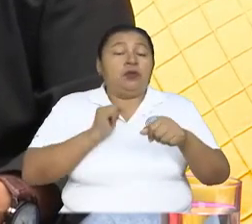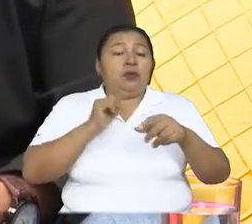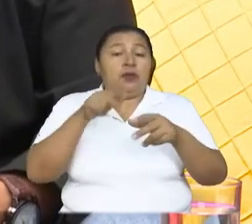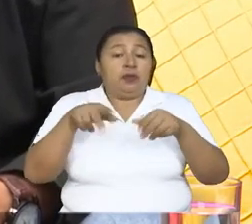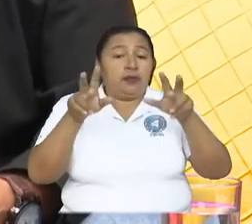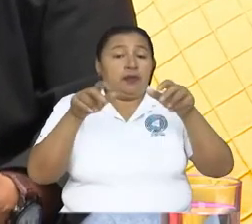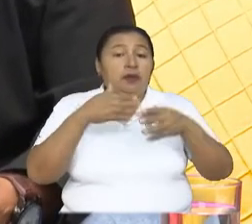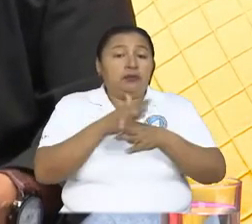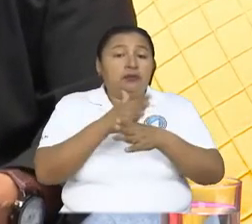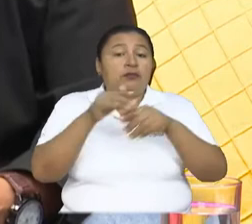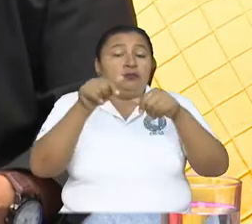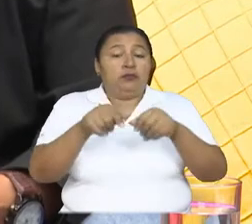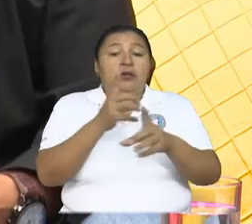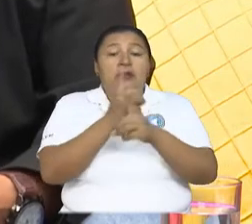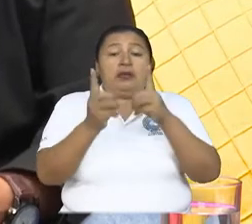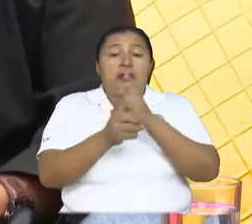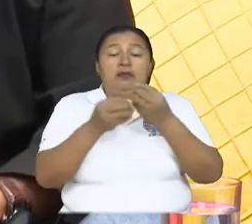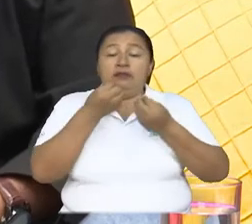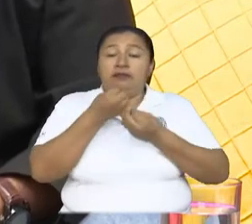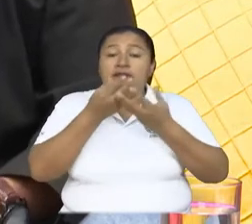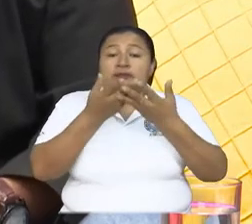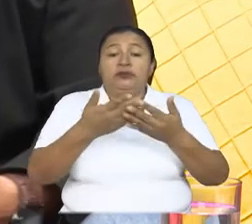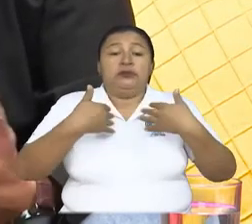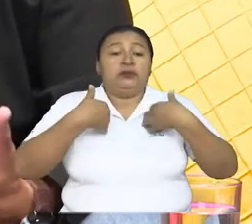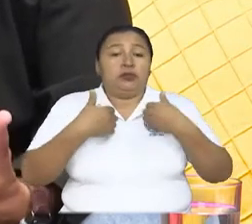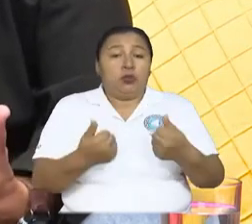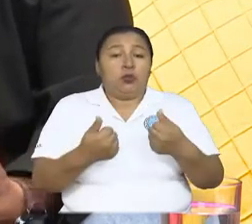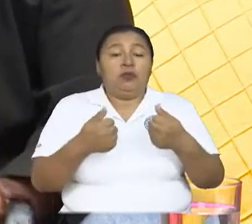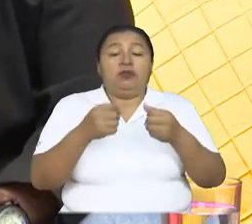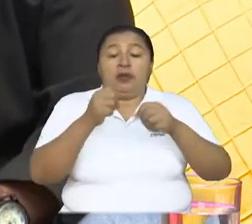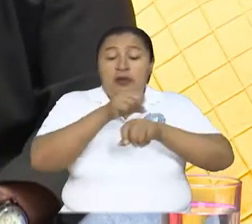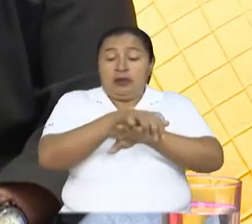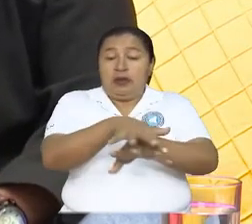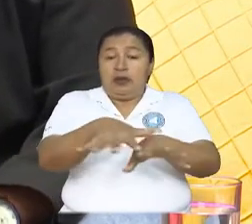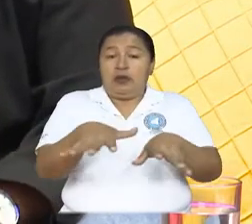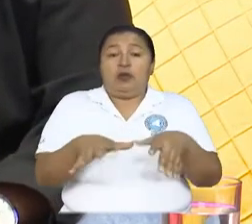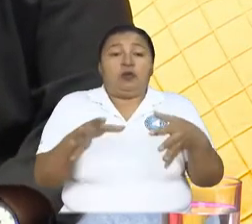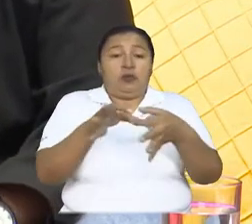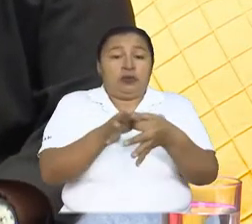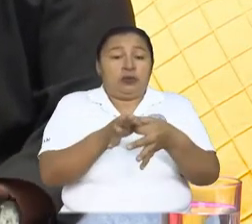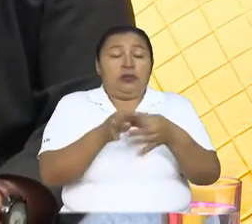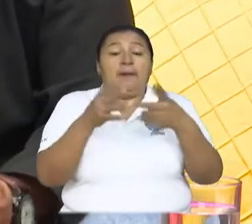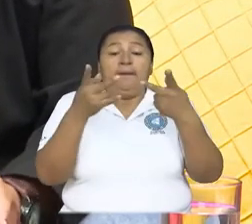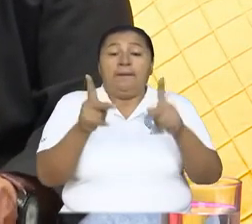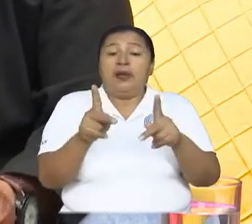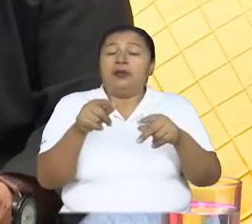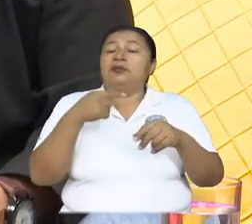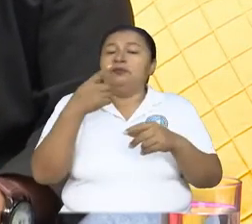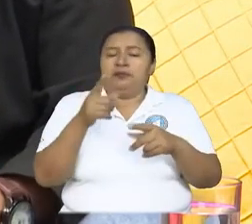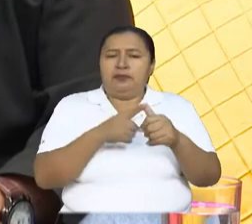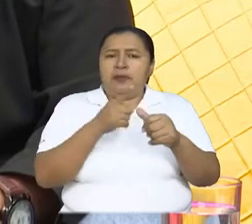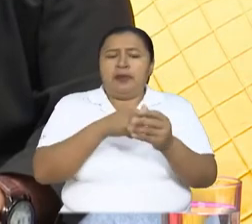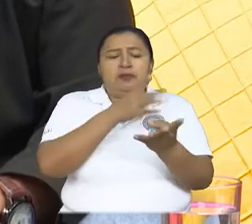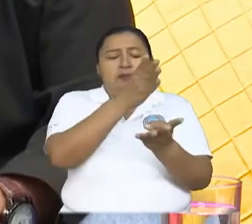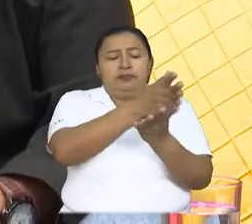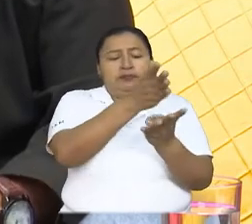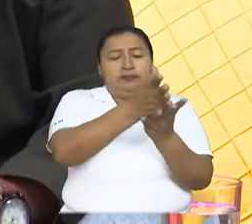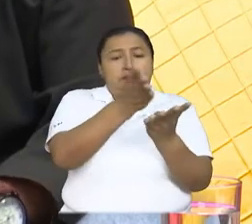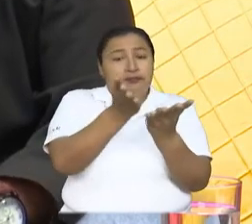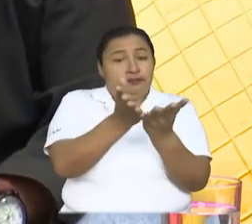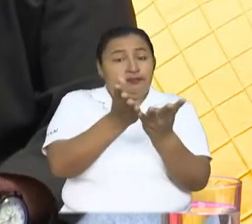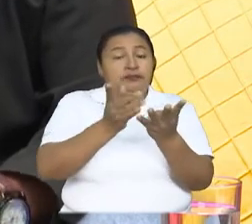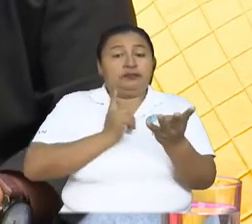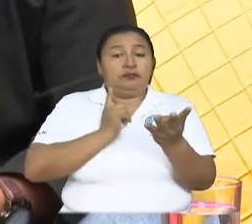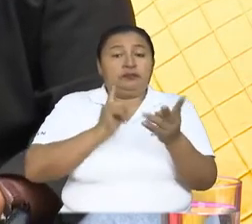este caso deben de producir sergi en verdad la red comunitaria y el primer eje que tenemos nosotros en el